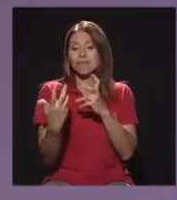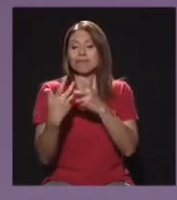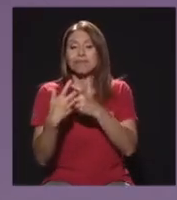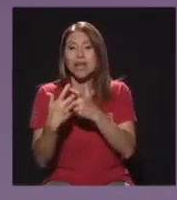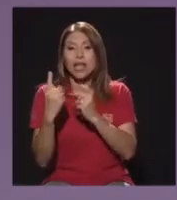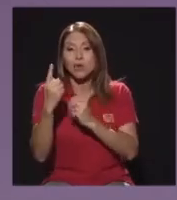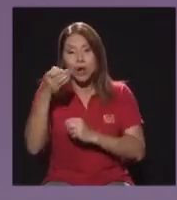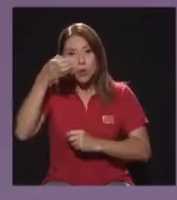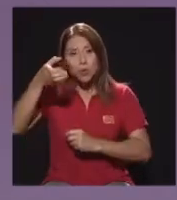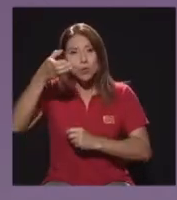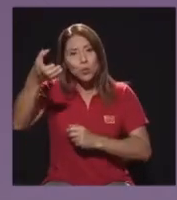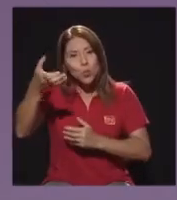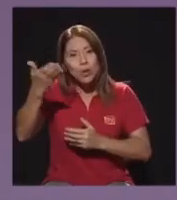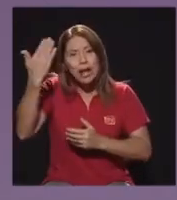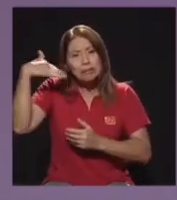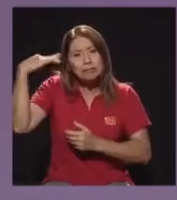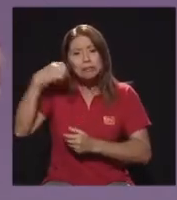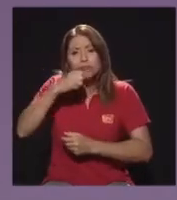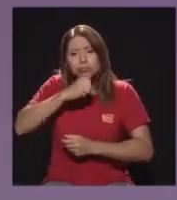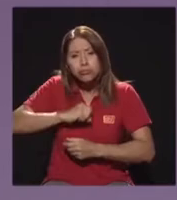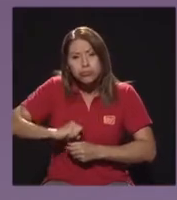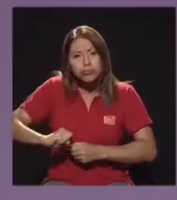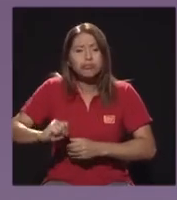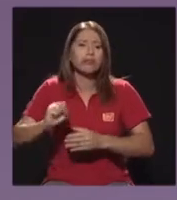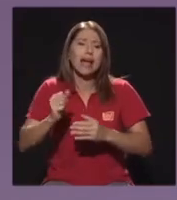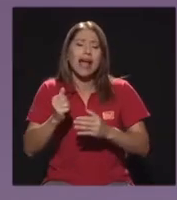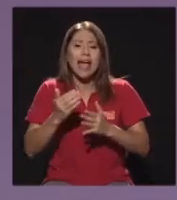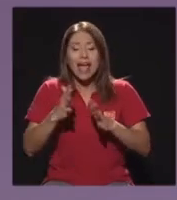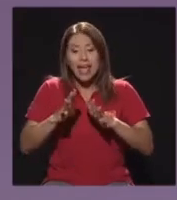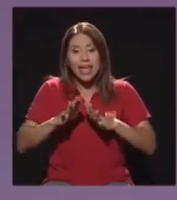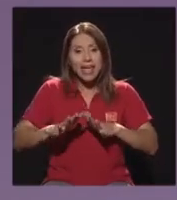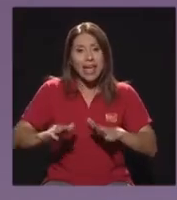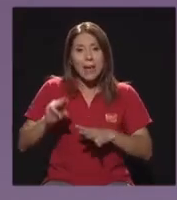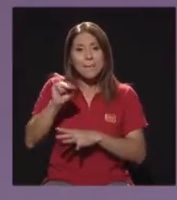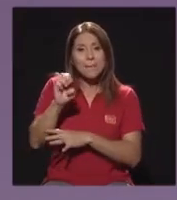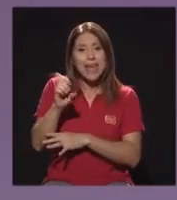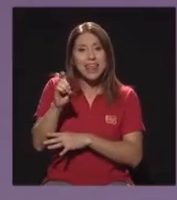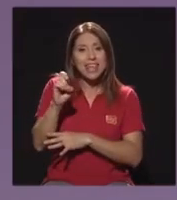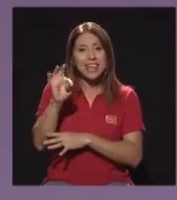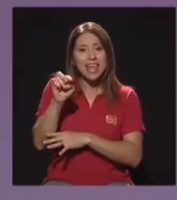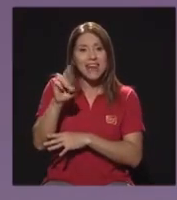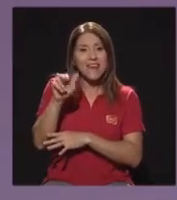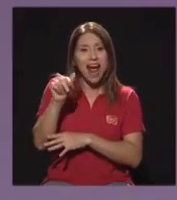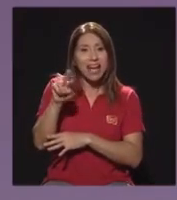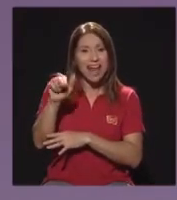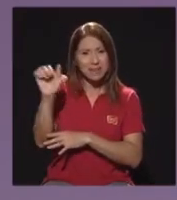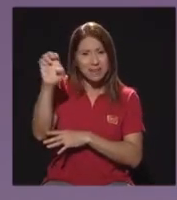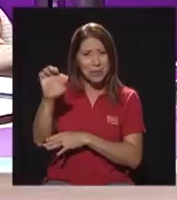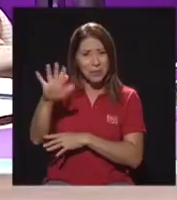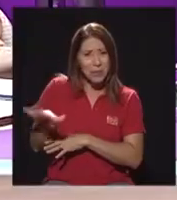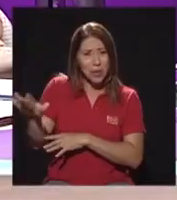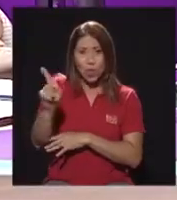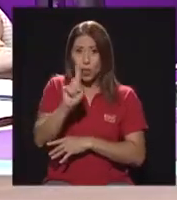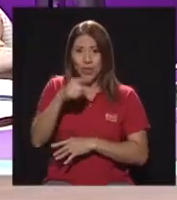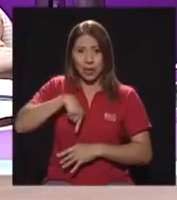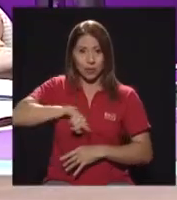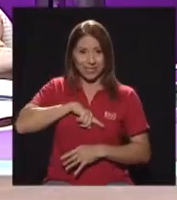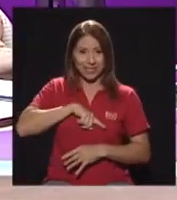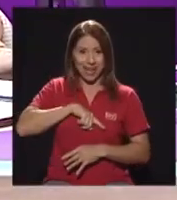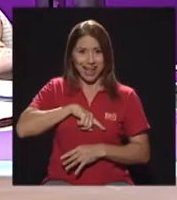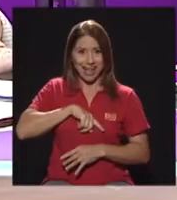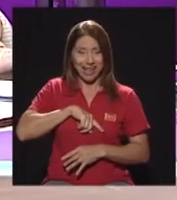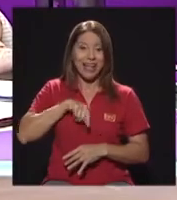agraria muy antigua mediterránea que no es la nuestra donde toda esa legislación que en algún momento